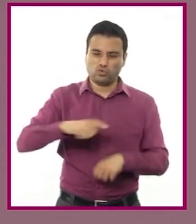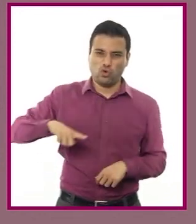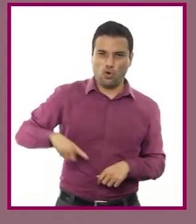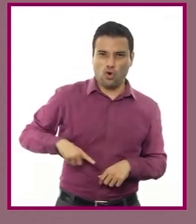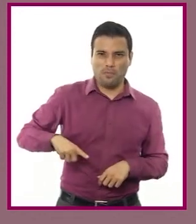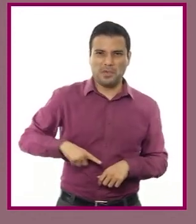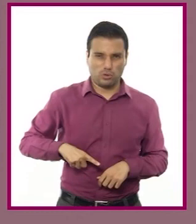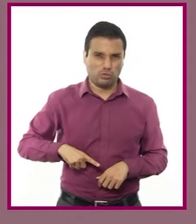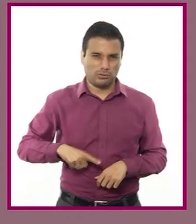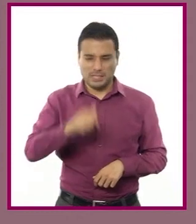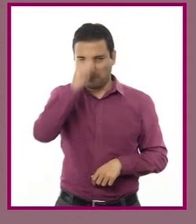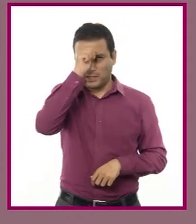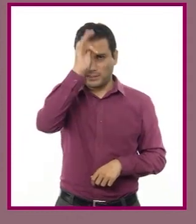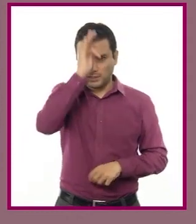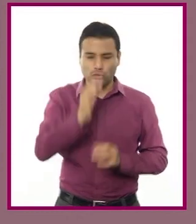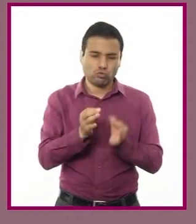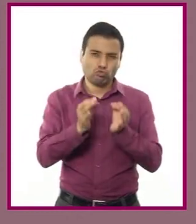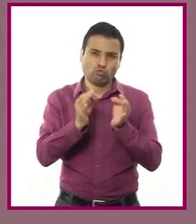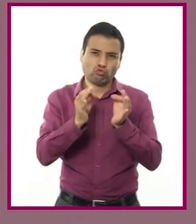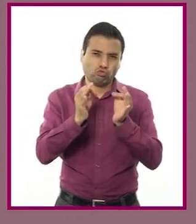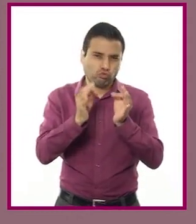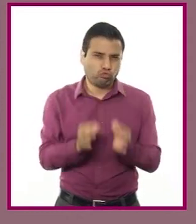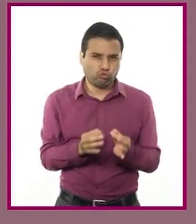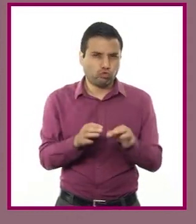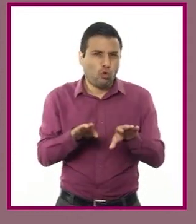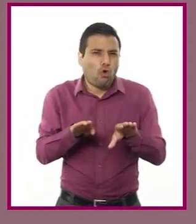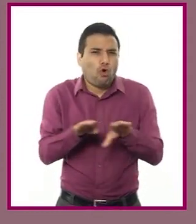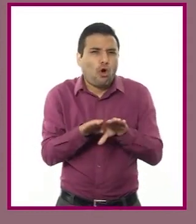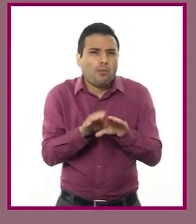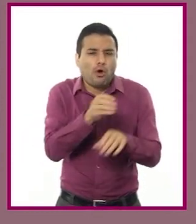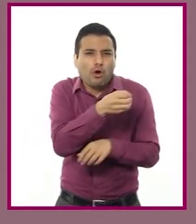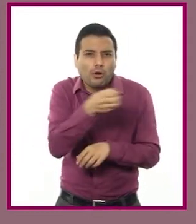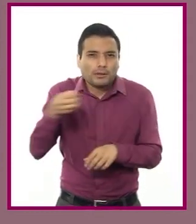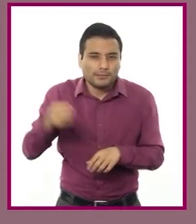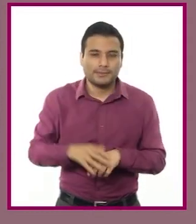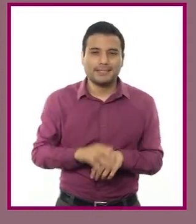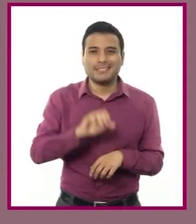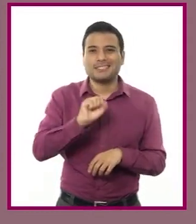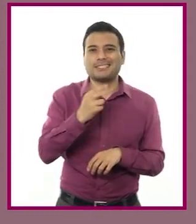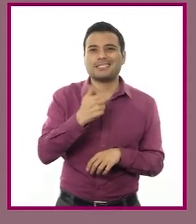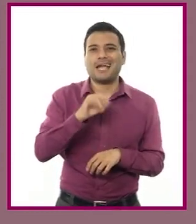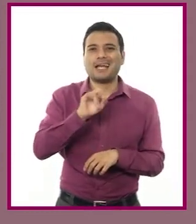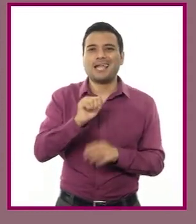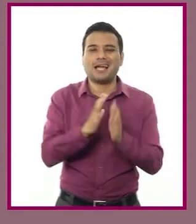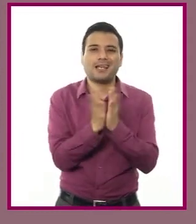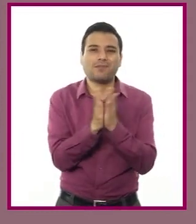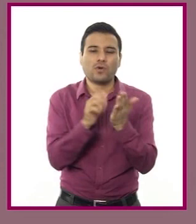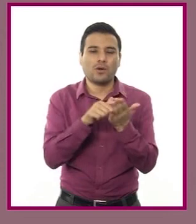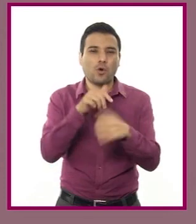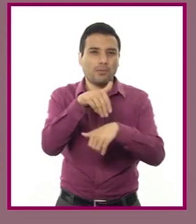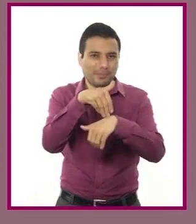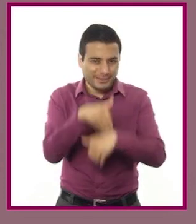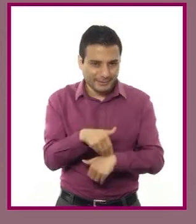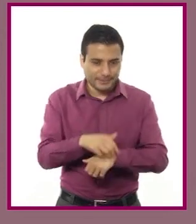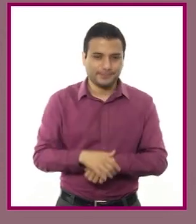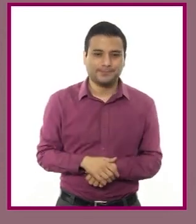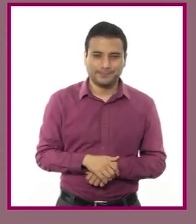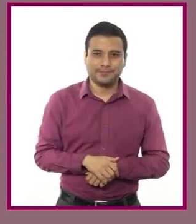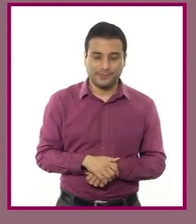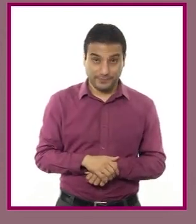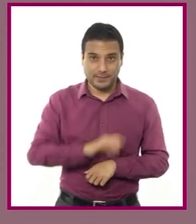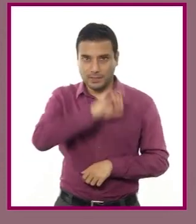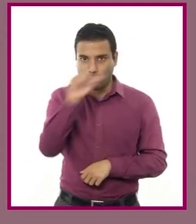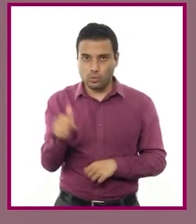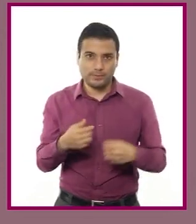Afganistán, regido por una interpretación rigurosa de la Sharia. Bajo el régimen talibán, la vida del país cambió